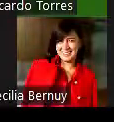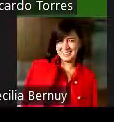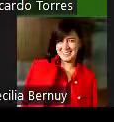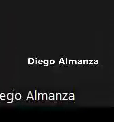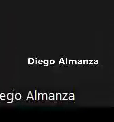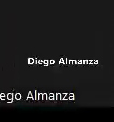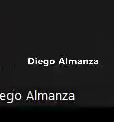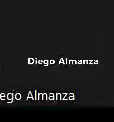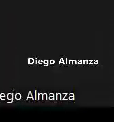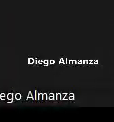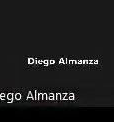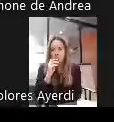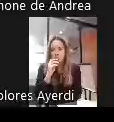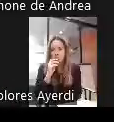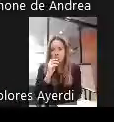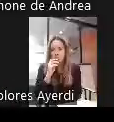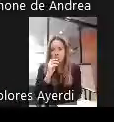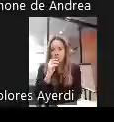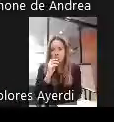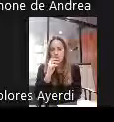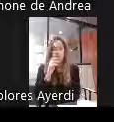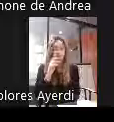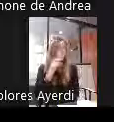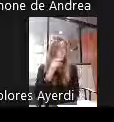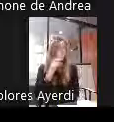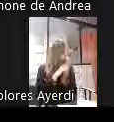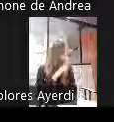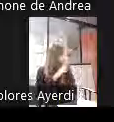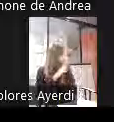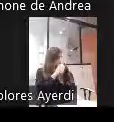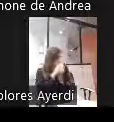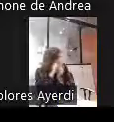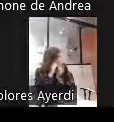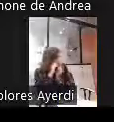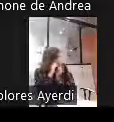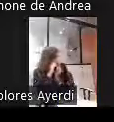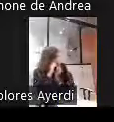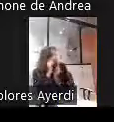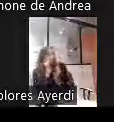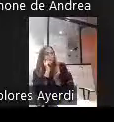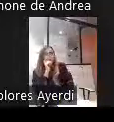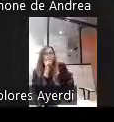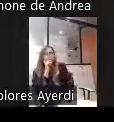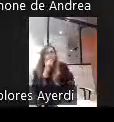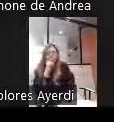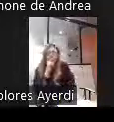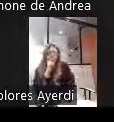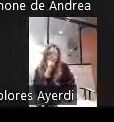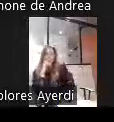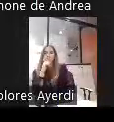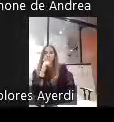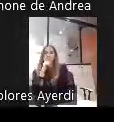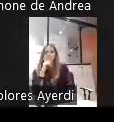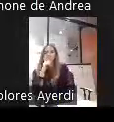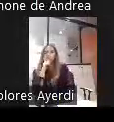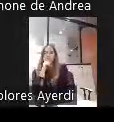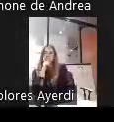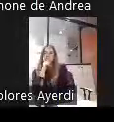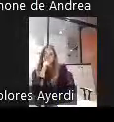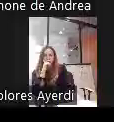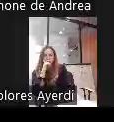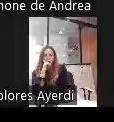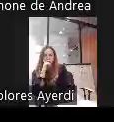transformación también tiene que estar dentro del conflicto, no puede no estar la transformación del conflicto. Y es así que, en ese